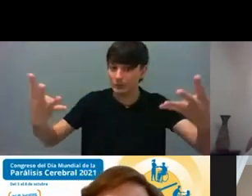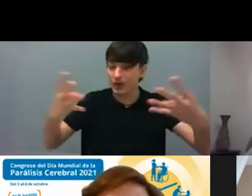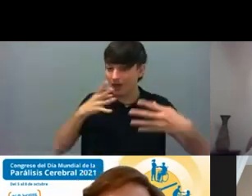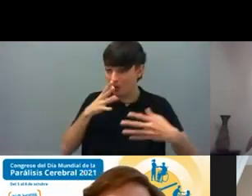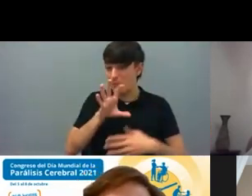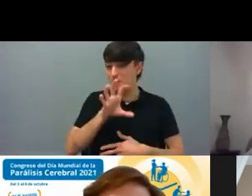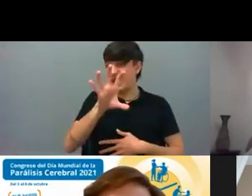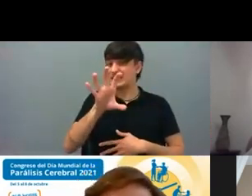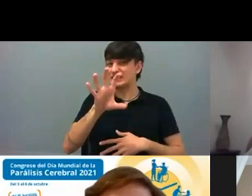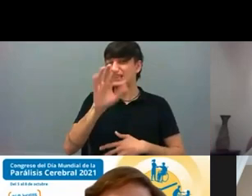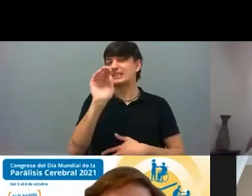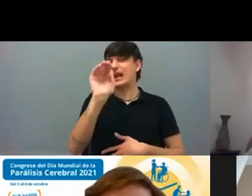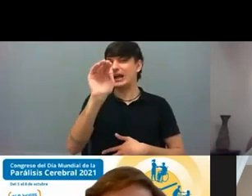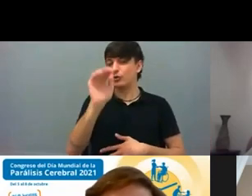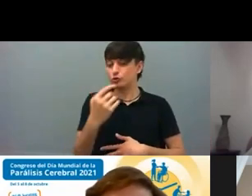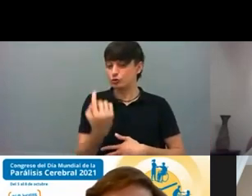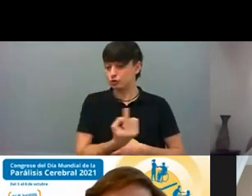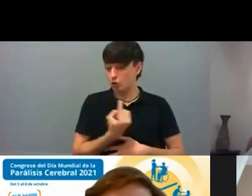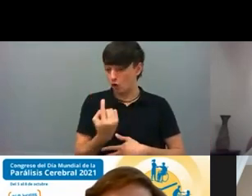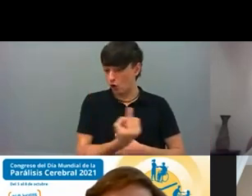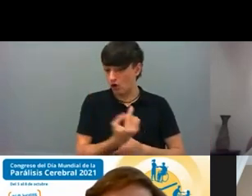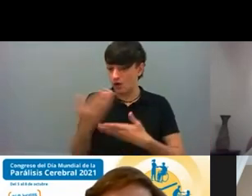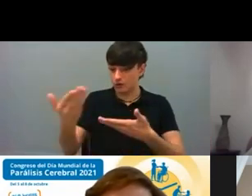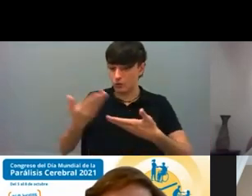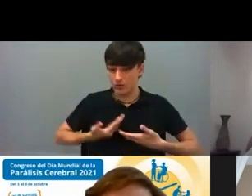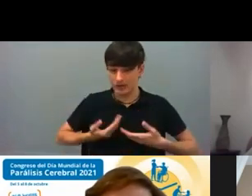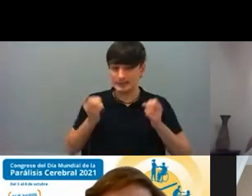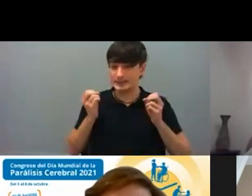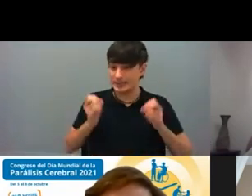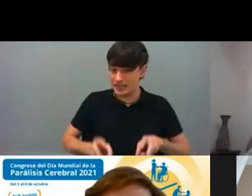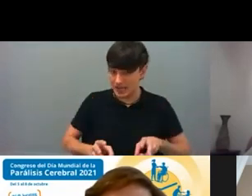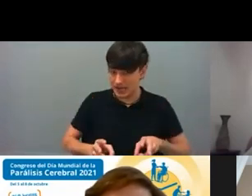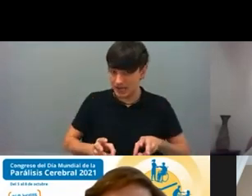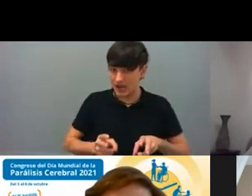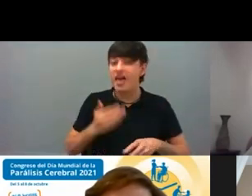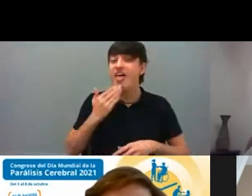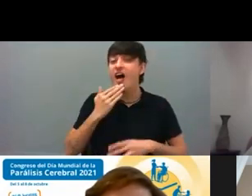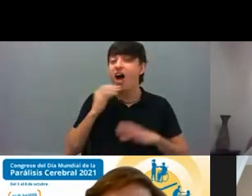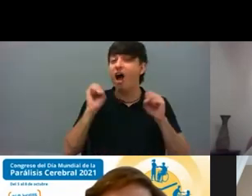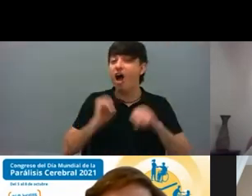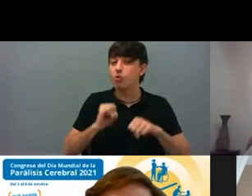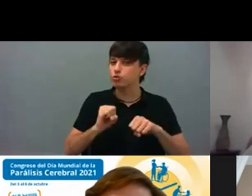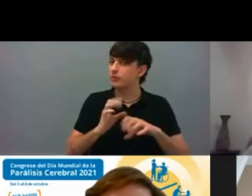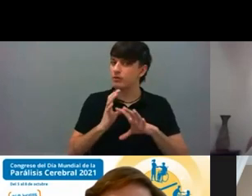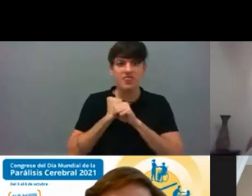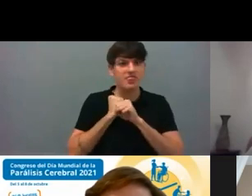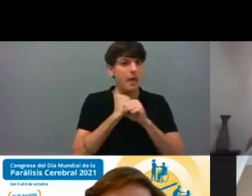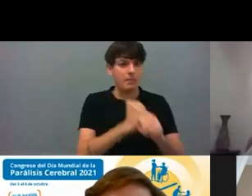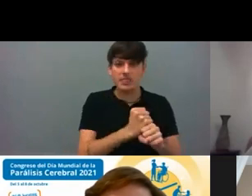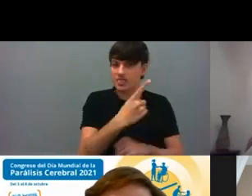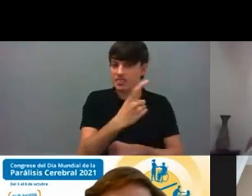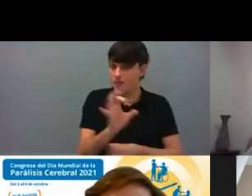solos, sin ayuda de ningún tipo, con Edgar adulto y dependiente 100% de nosotros, o sea,